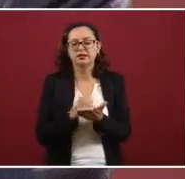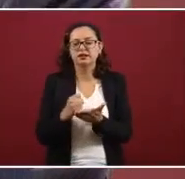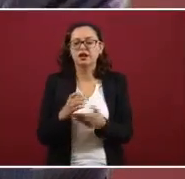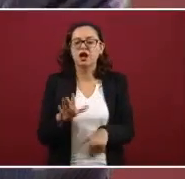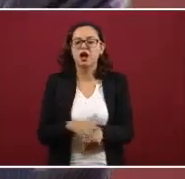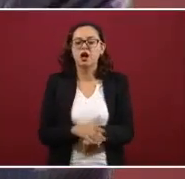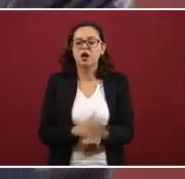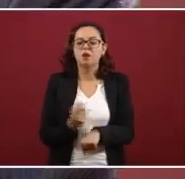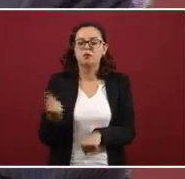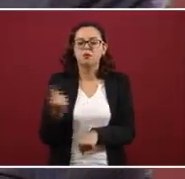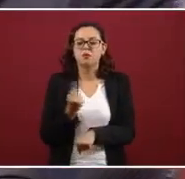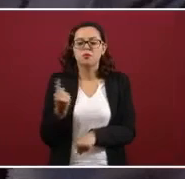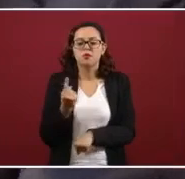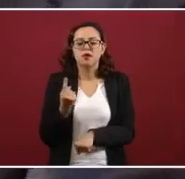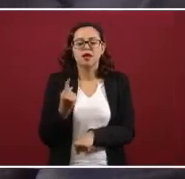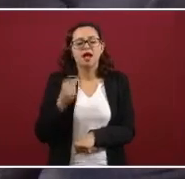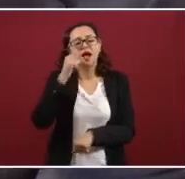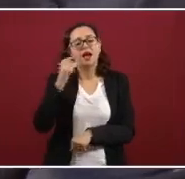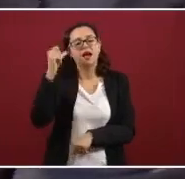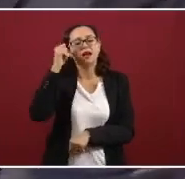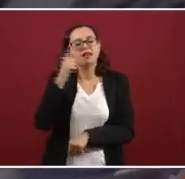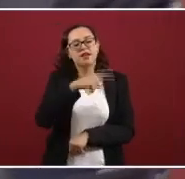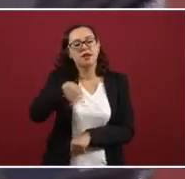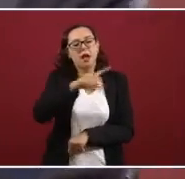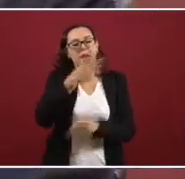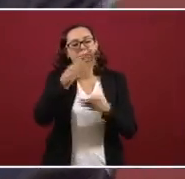Porque me dijeron ayer